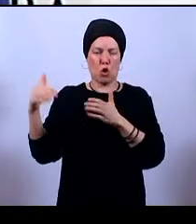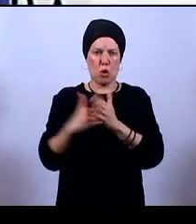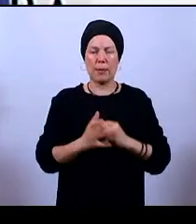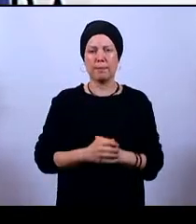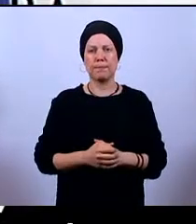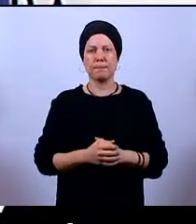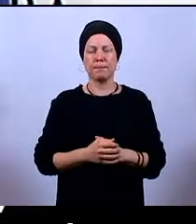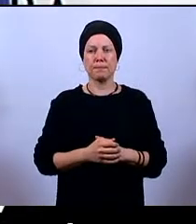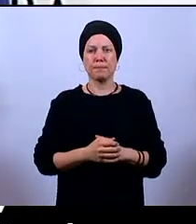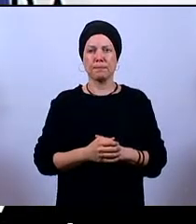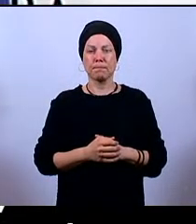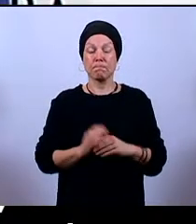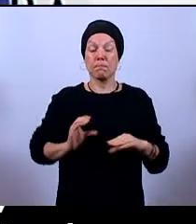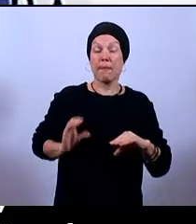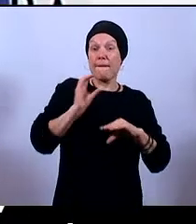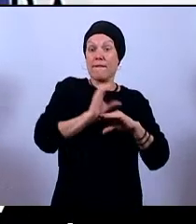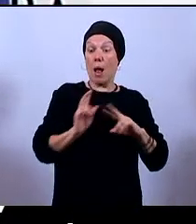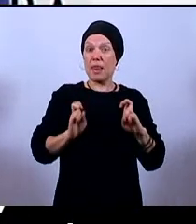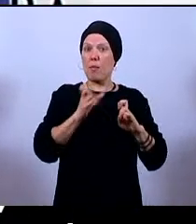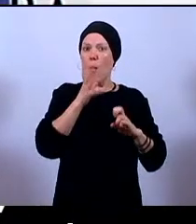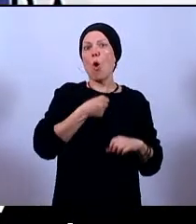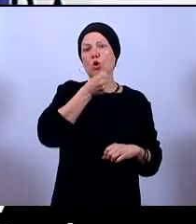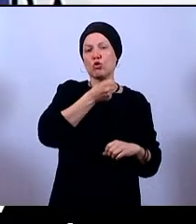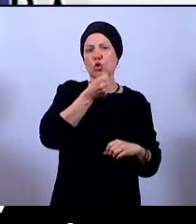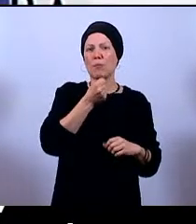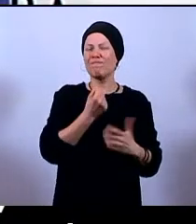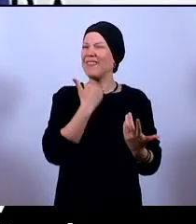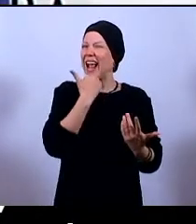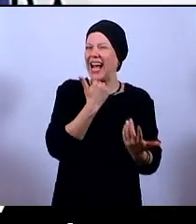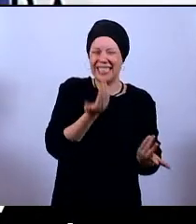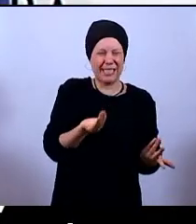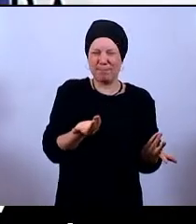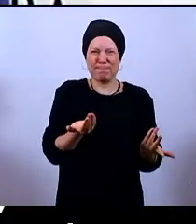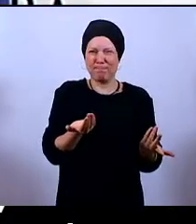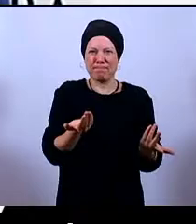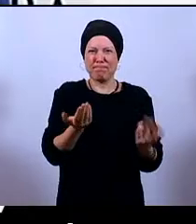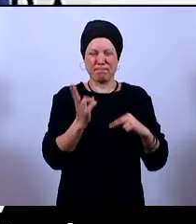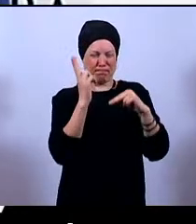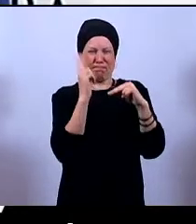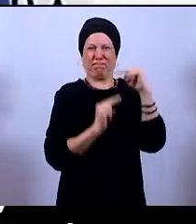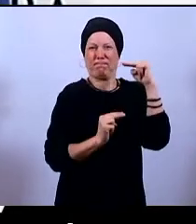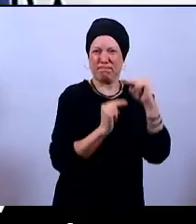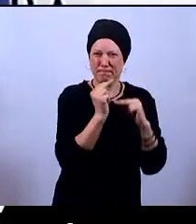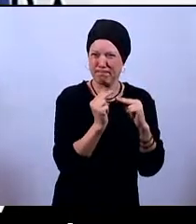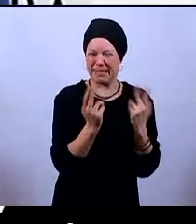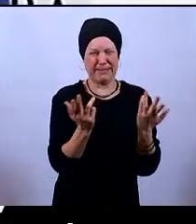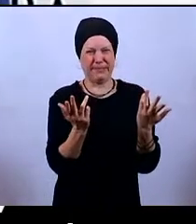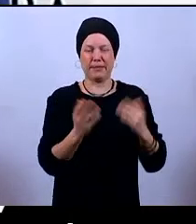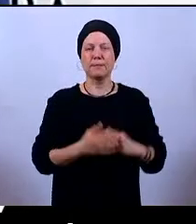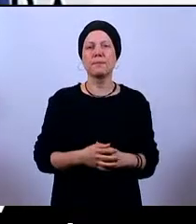inversión inicialmente prevista por el PSOE, apenas se habría podido levantar medio centro.